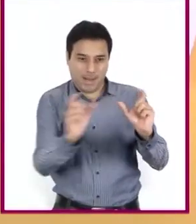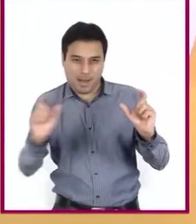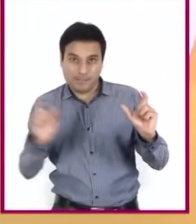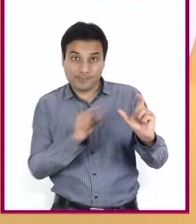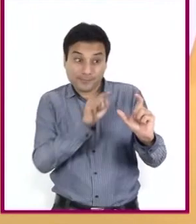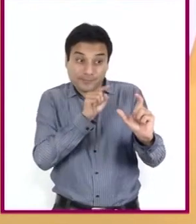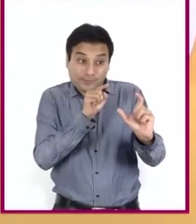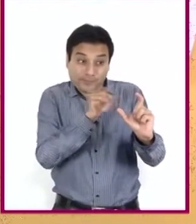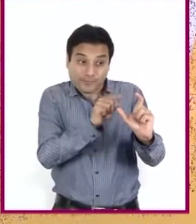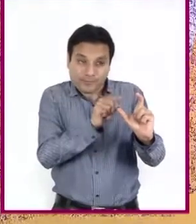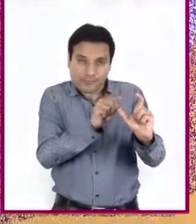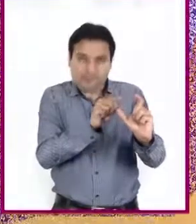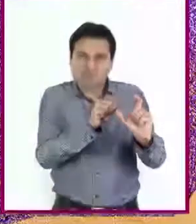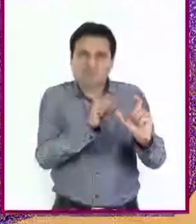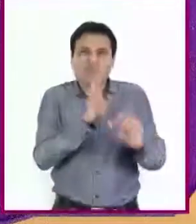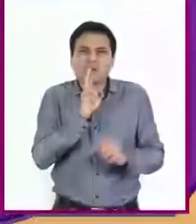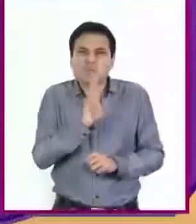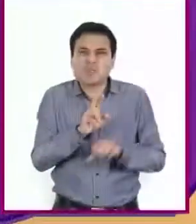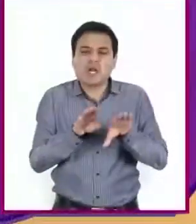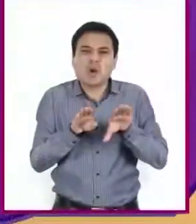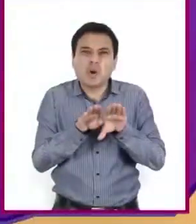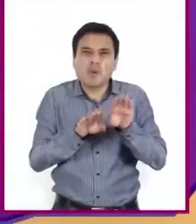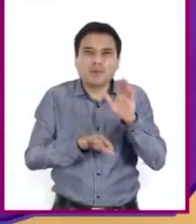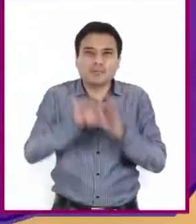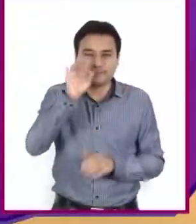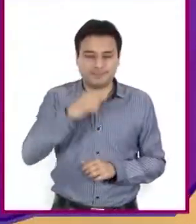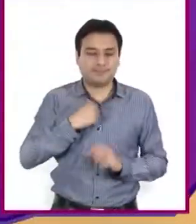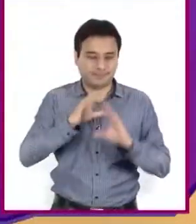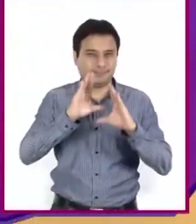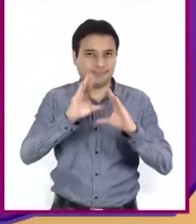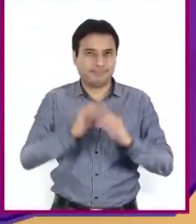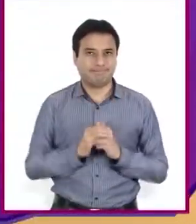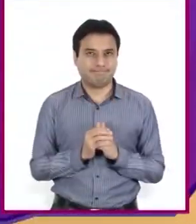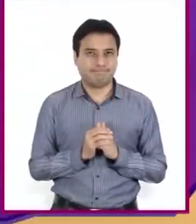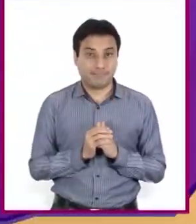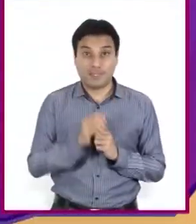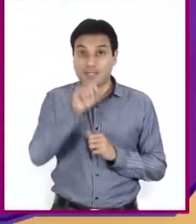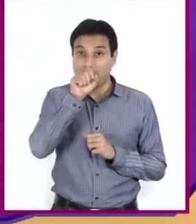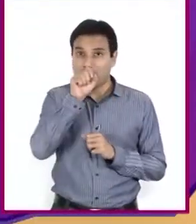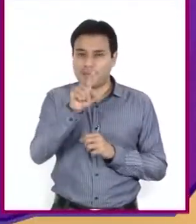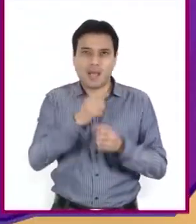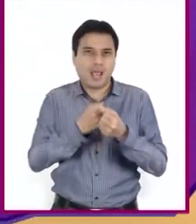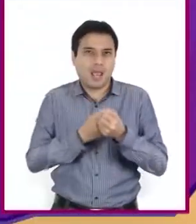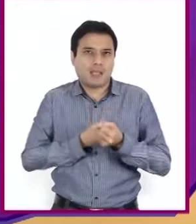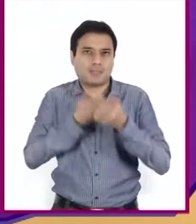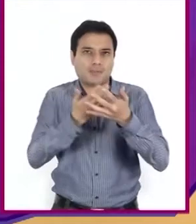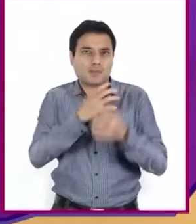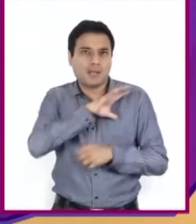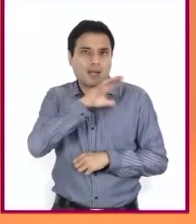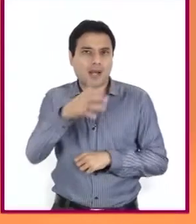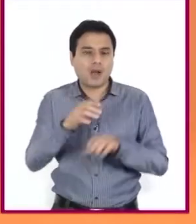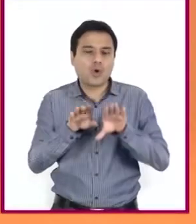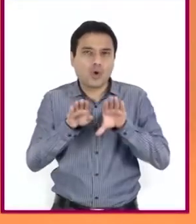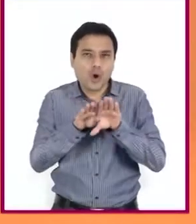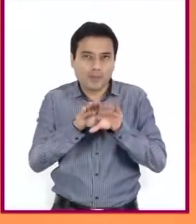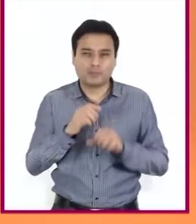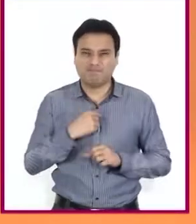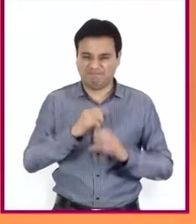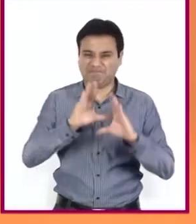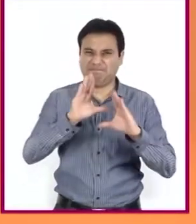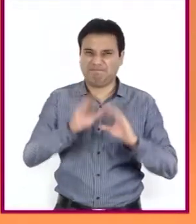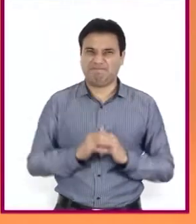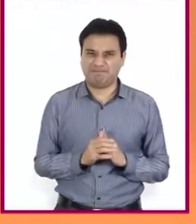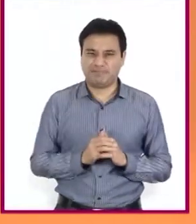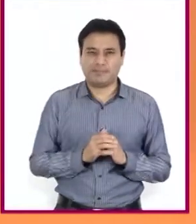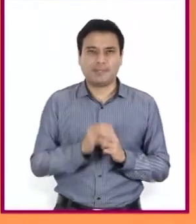Estudiaremos cómo obtener una expresión general cuadrática del enésimo término de una sucesión geométrica. Los